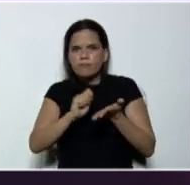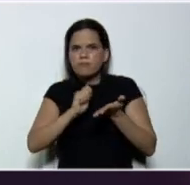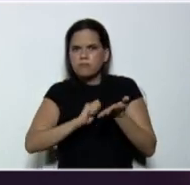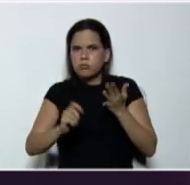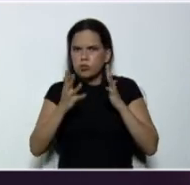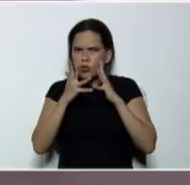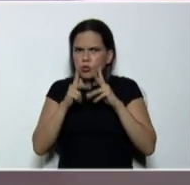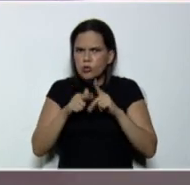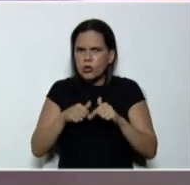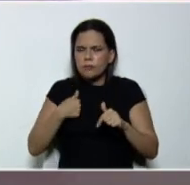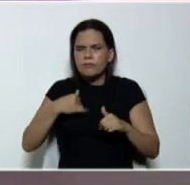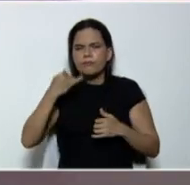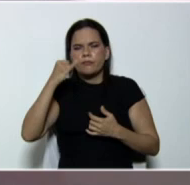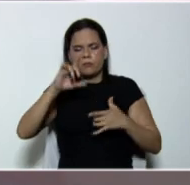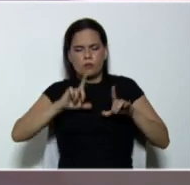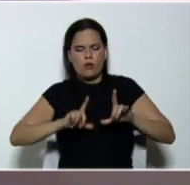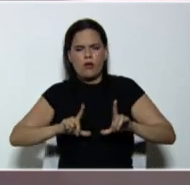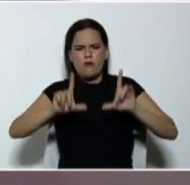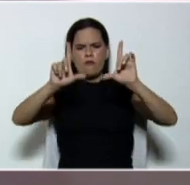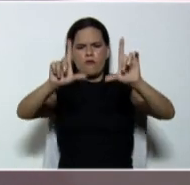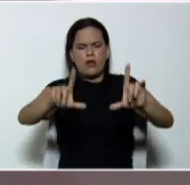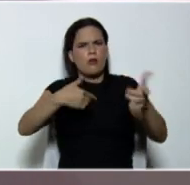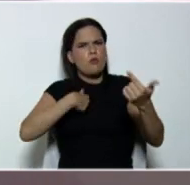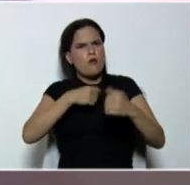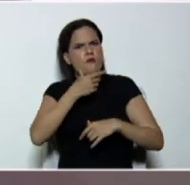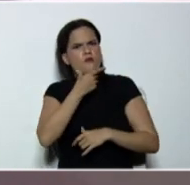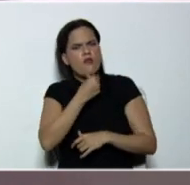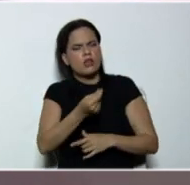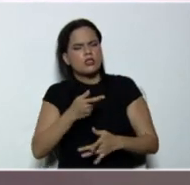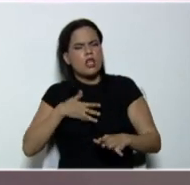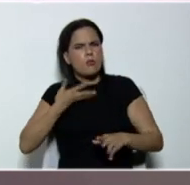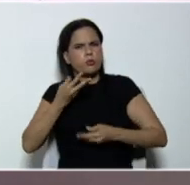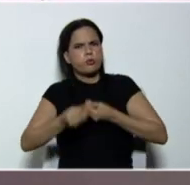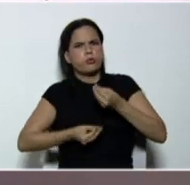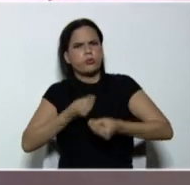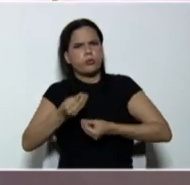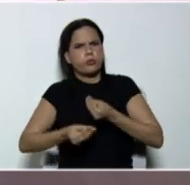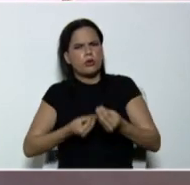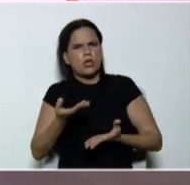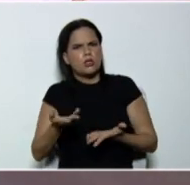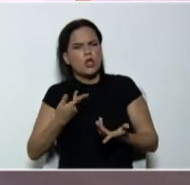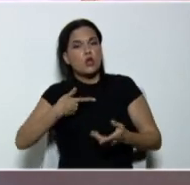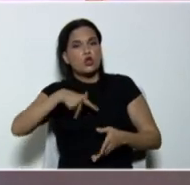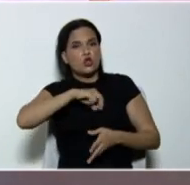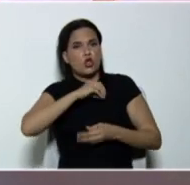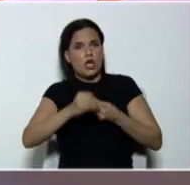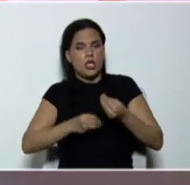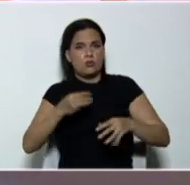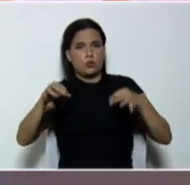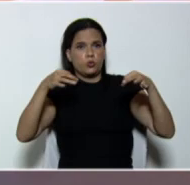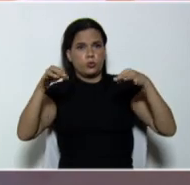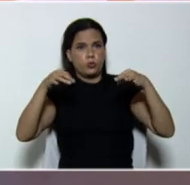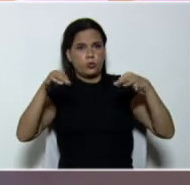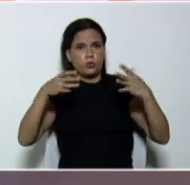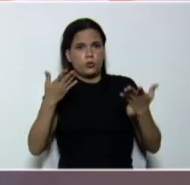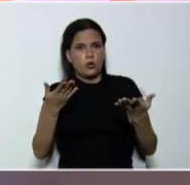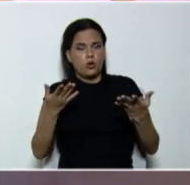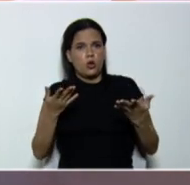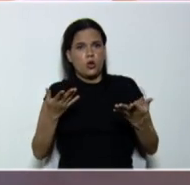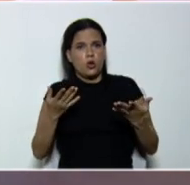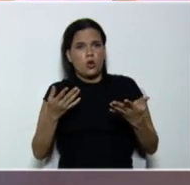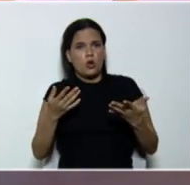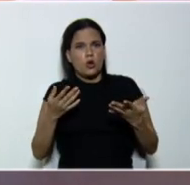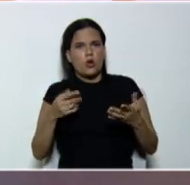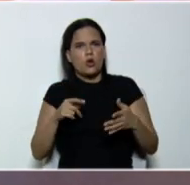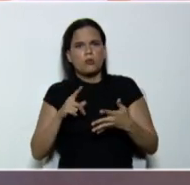trajimos una serie de fichas muy sencillas que la pueden realizar. Nosotros la hicimos con hoja, con el material que